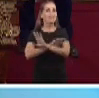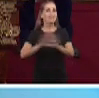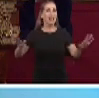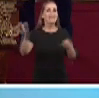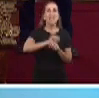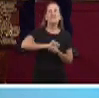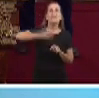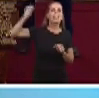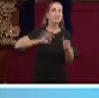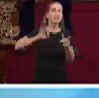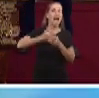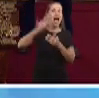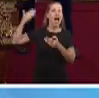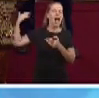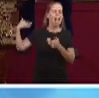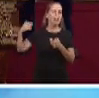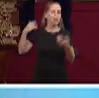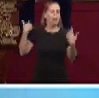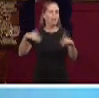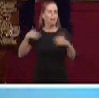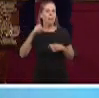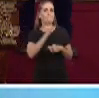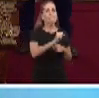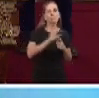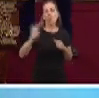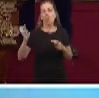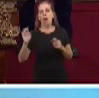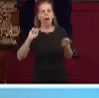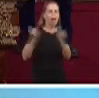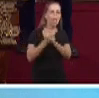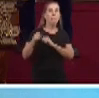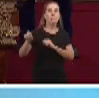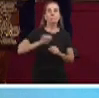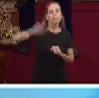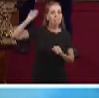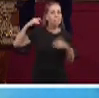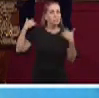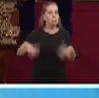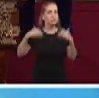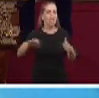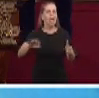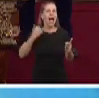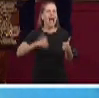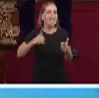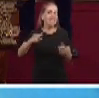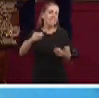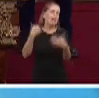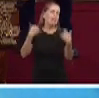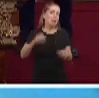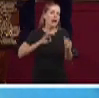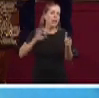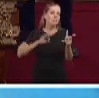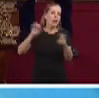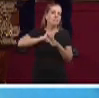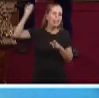de todos los actores económicos es cuando la economía comienza nuevamente a reactivarse. ¿Por qué te marco la diferencia entre reactivar y